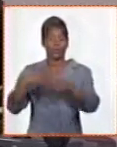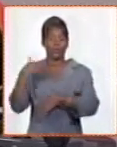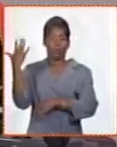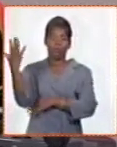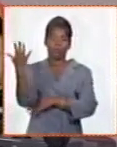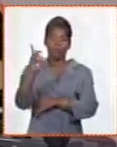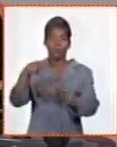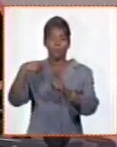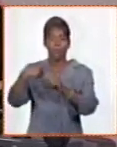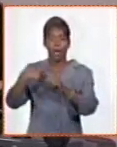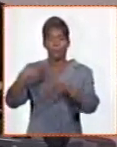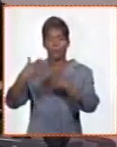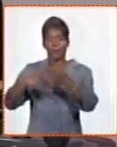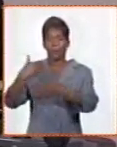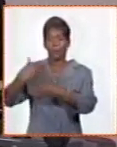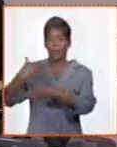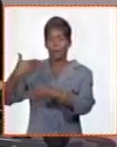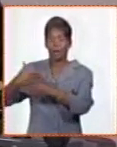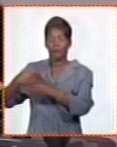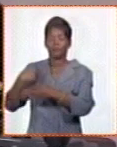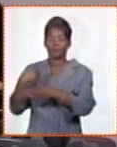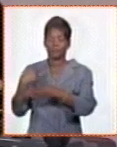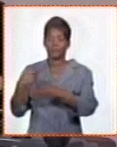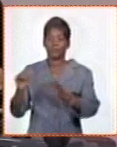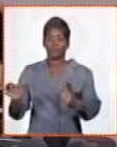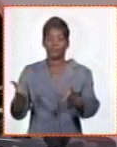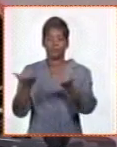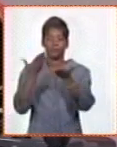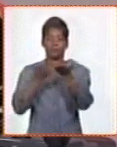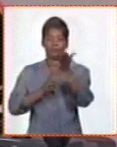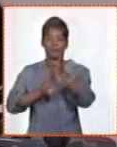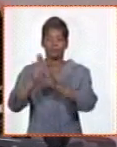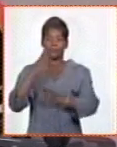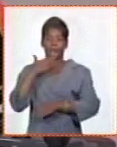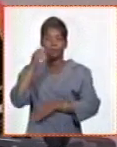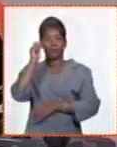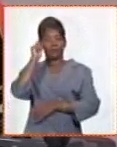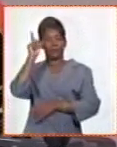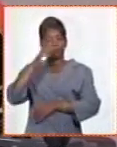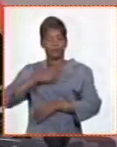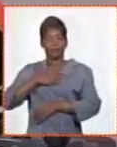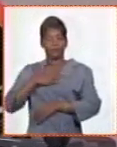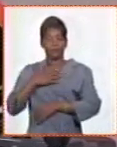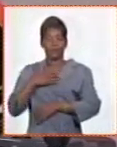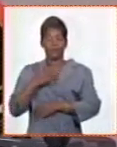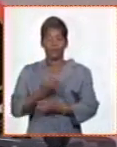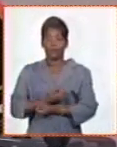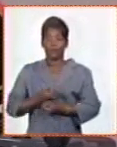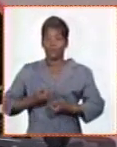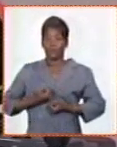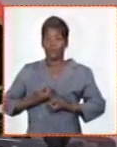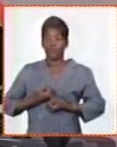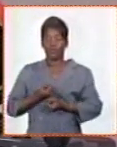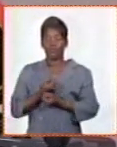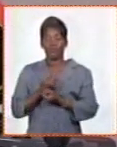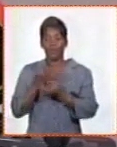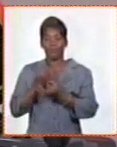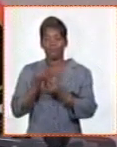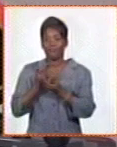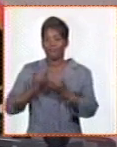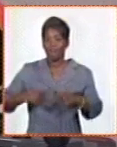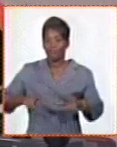pero también nos puede hacer cada vez más creativos y más vencedores hacia la mirada que tenemos que darle al